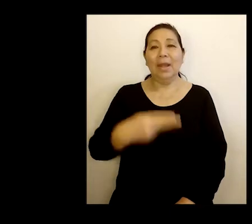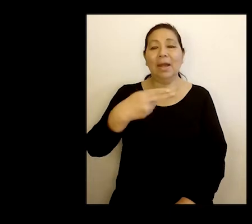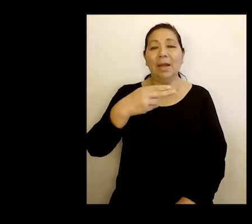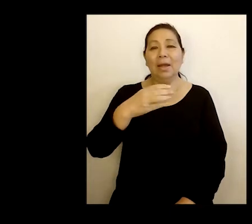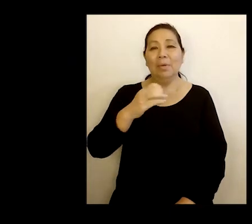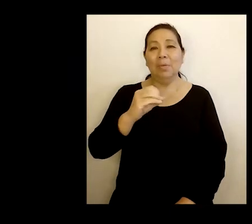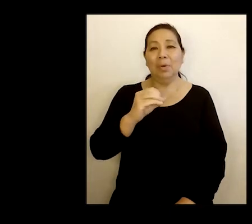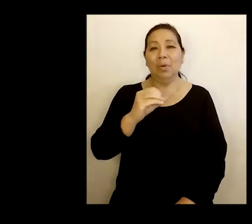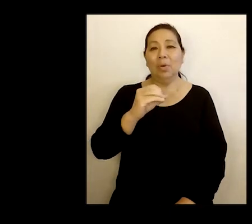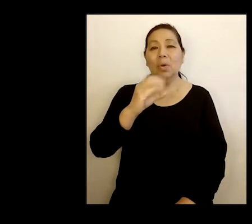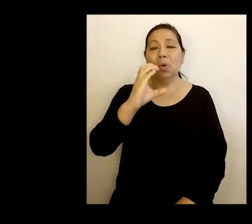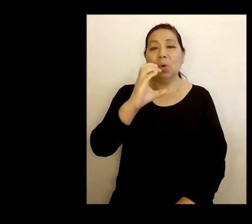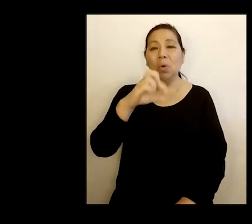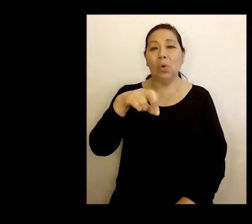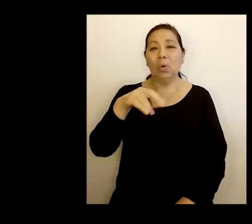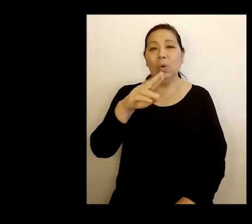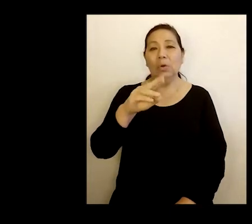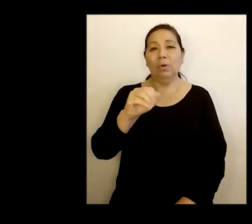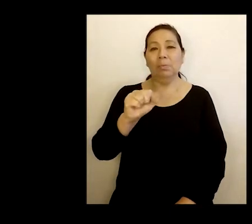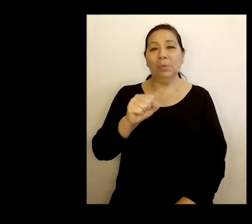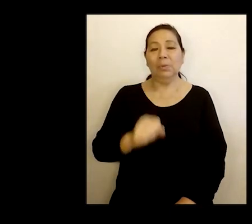corpus.